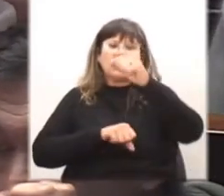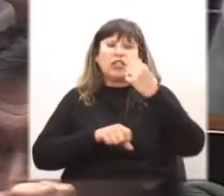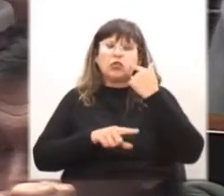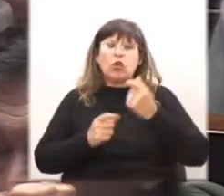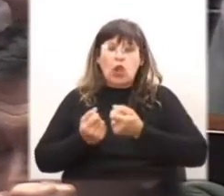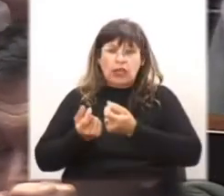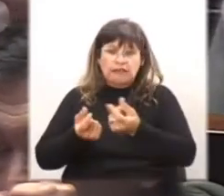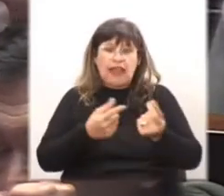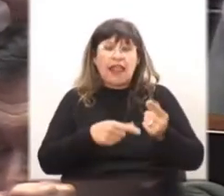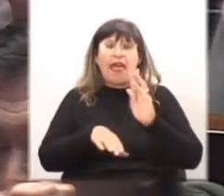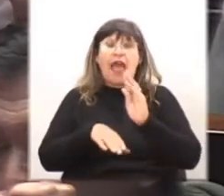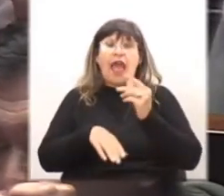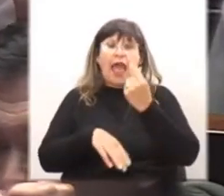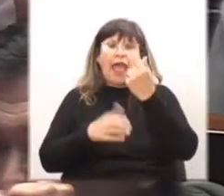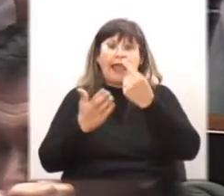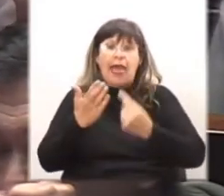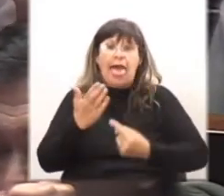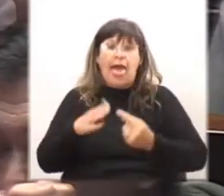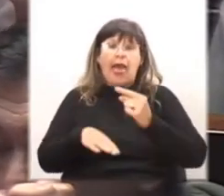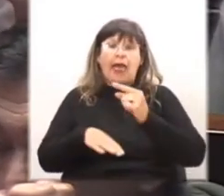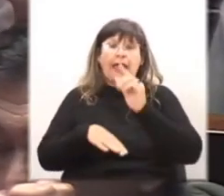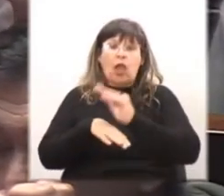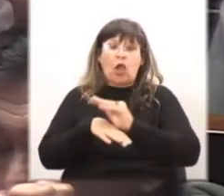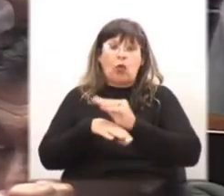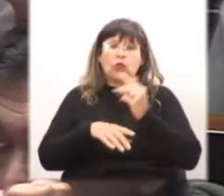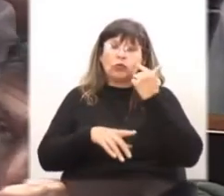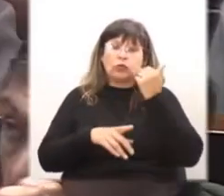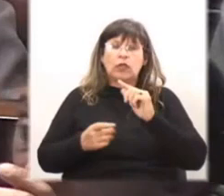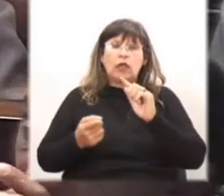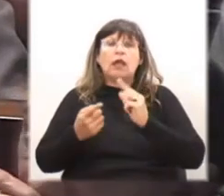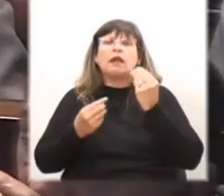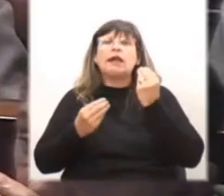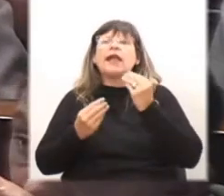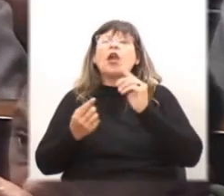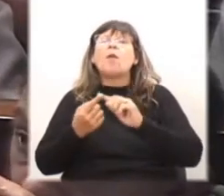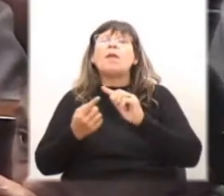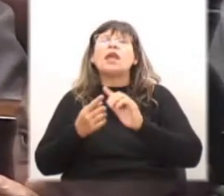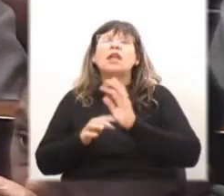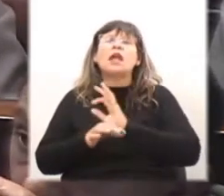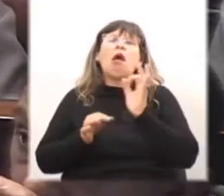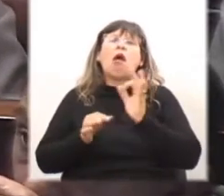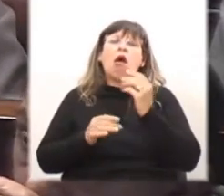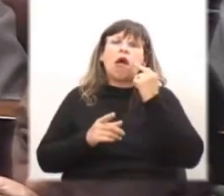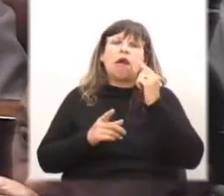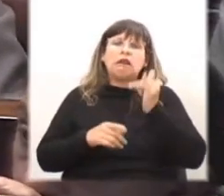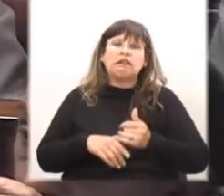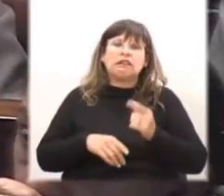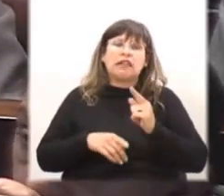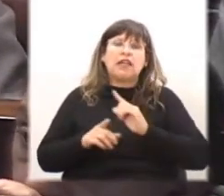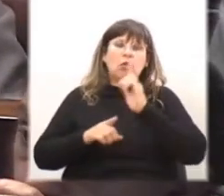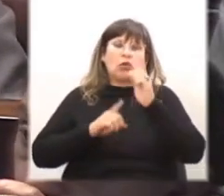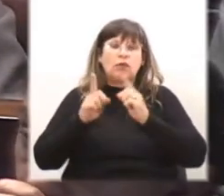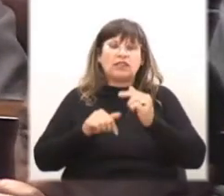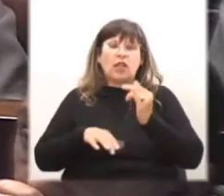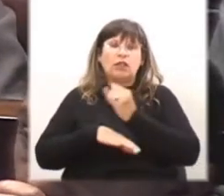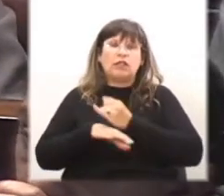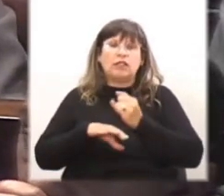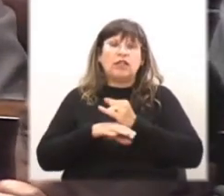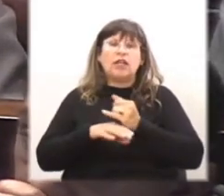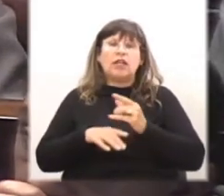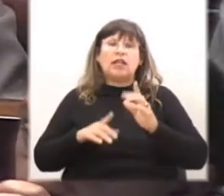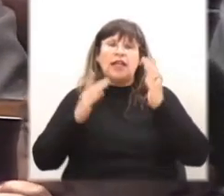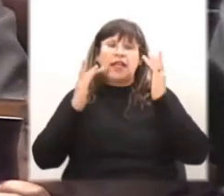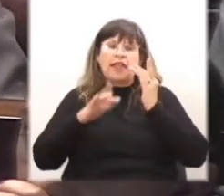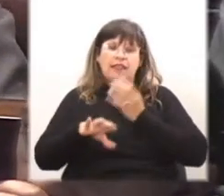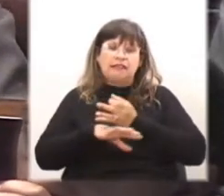cada curso? ¿Qué convenios o acuerdos tiene con universidades o institutos de enseñanza públicos